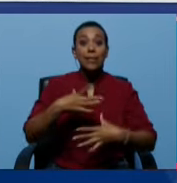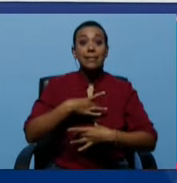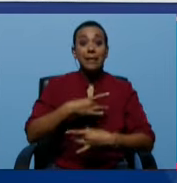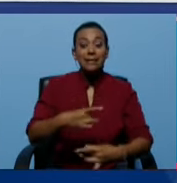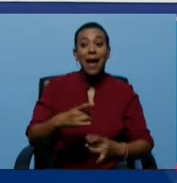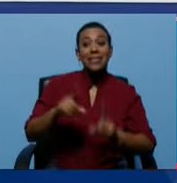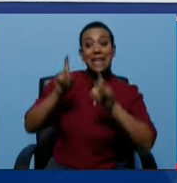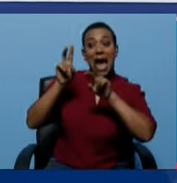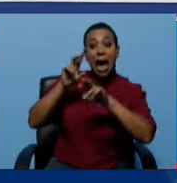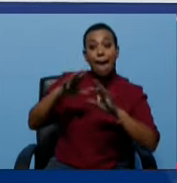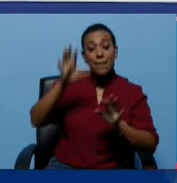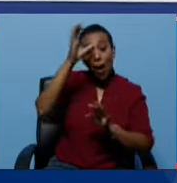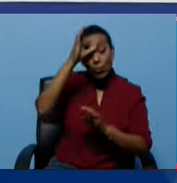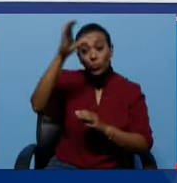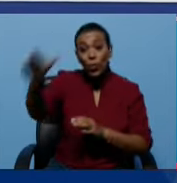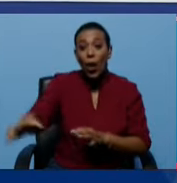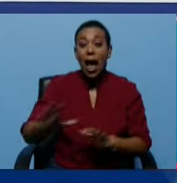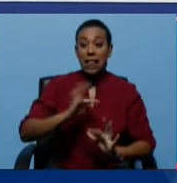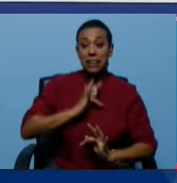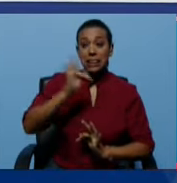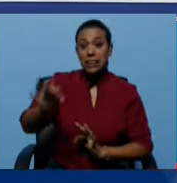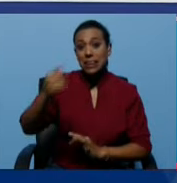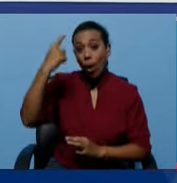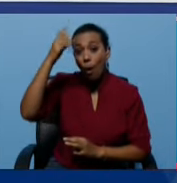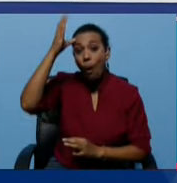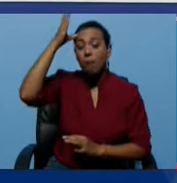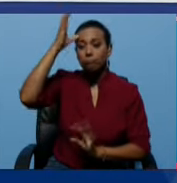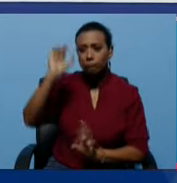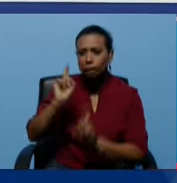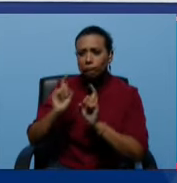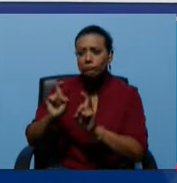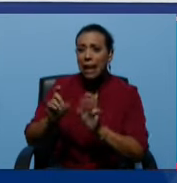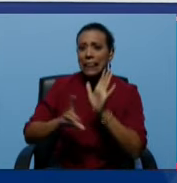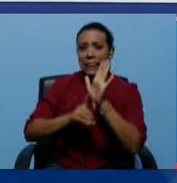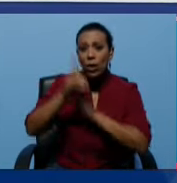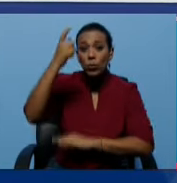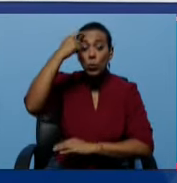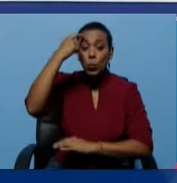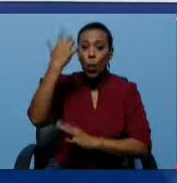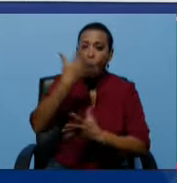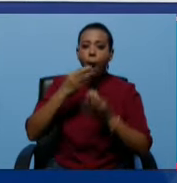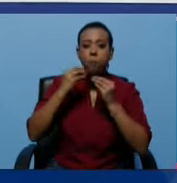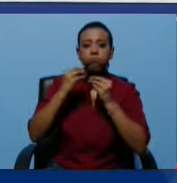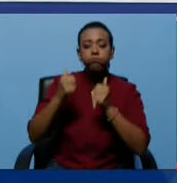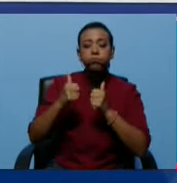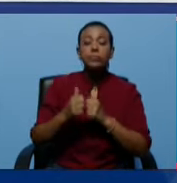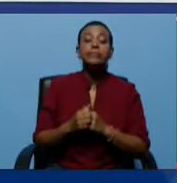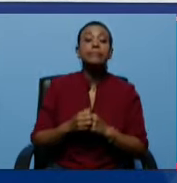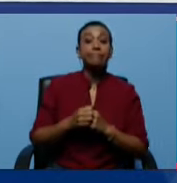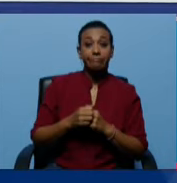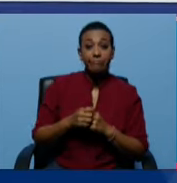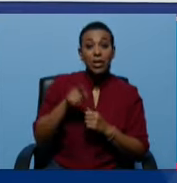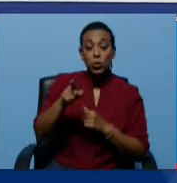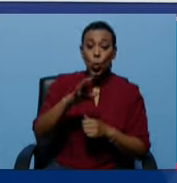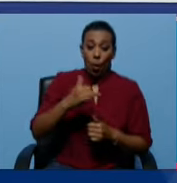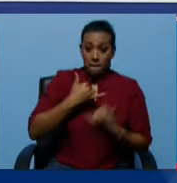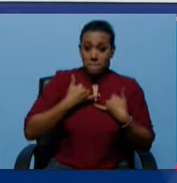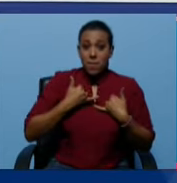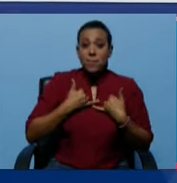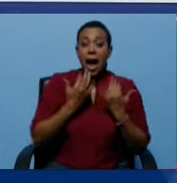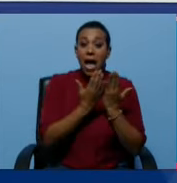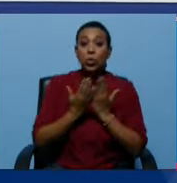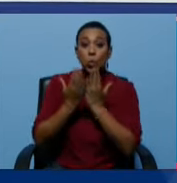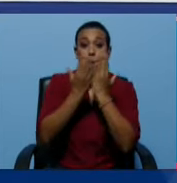interesante y digamos que fomenta el desarrollo de la juventud en nuestro país. Yo personalmente